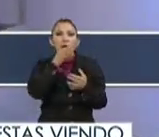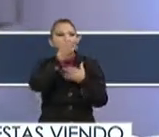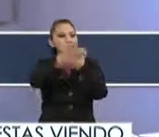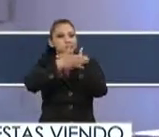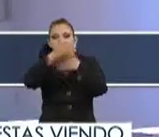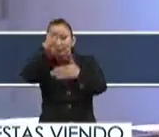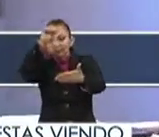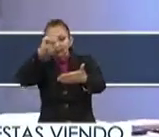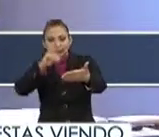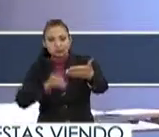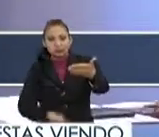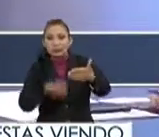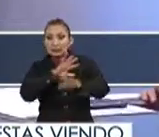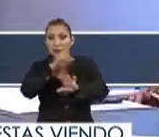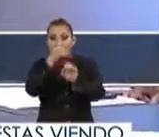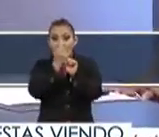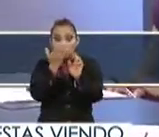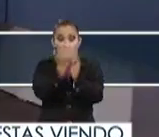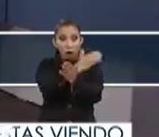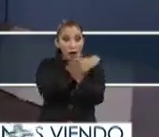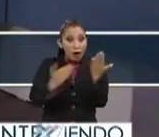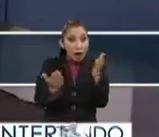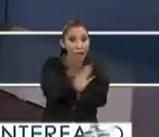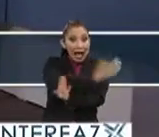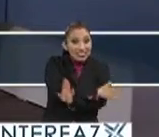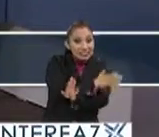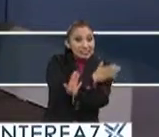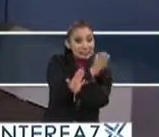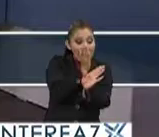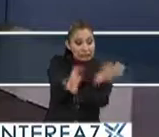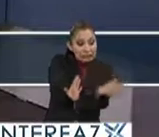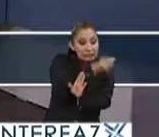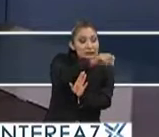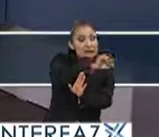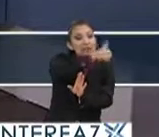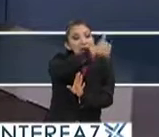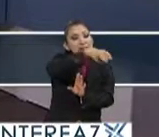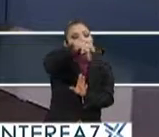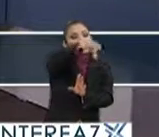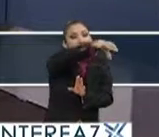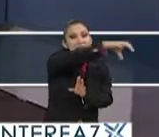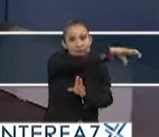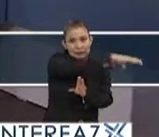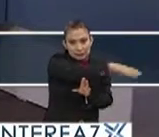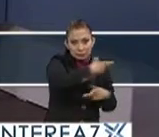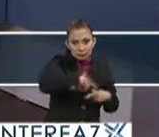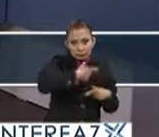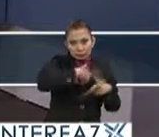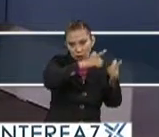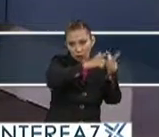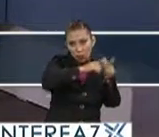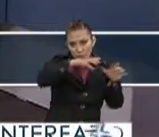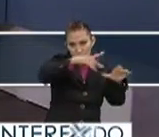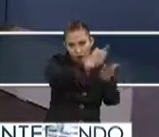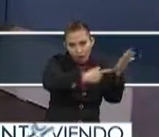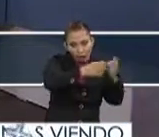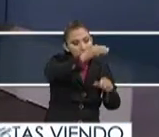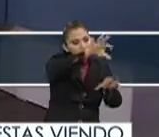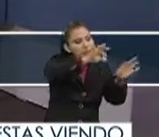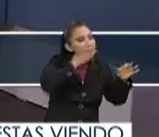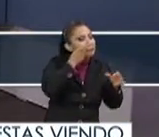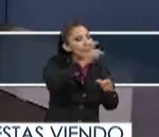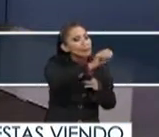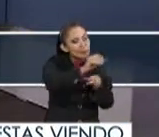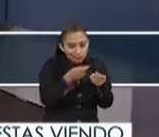importante. Y ya desde un año y medio antes vamos planeando con cada uno de los 66 pues sus programas, ¿no? A ver,